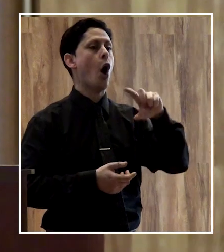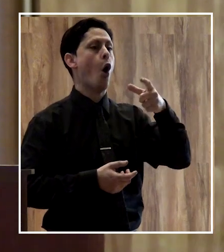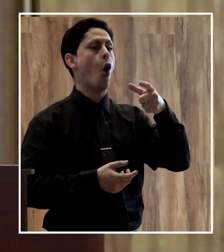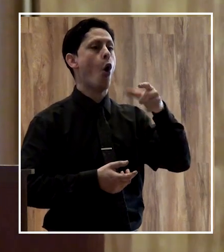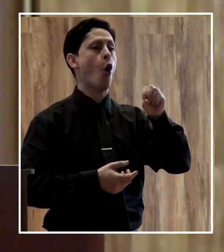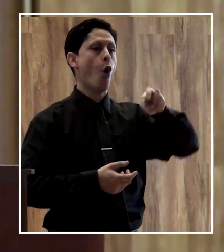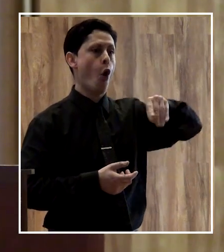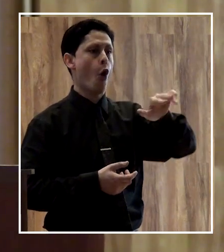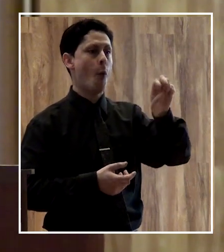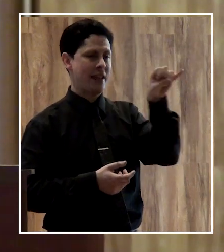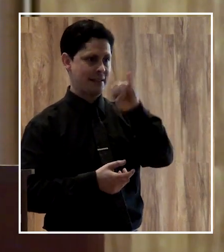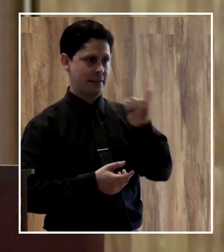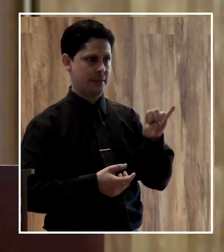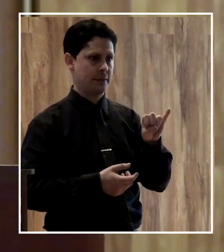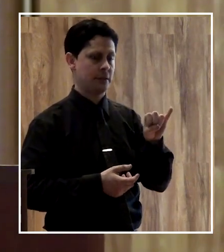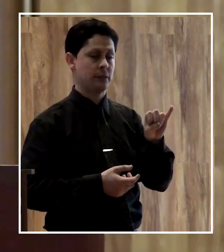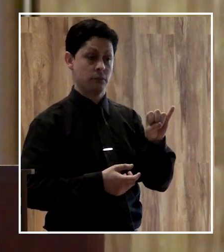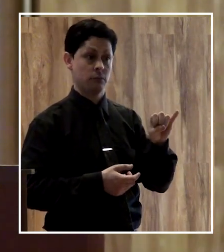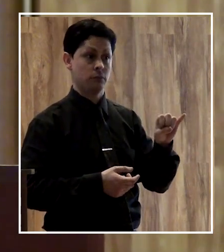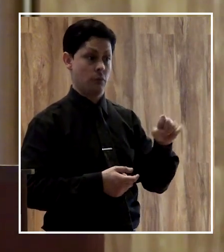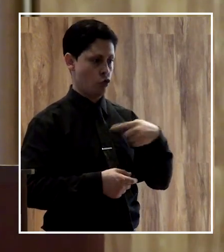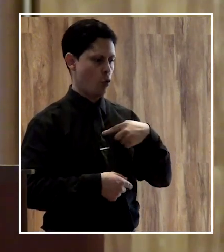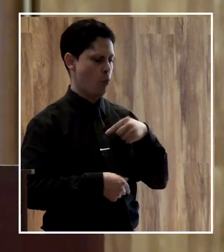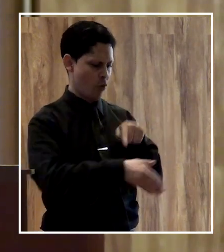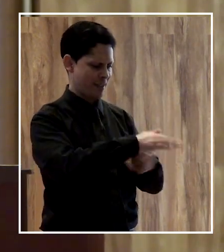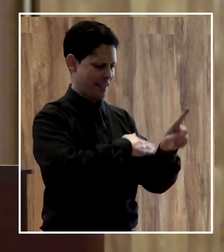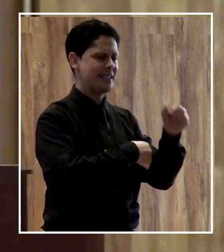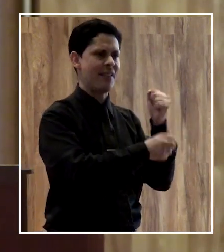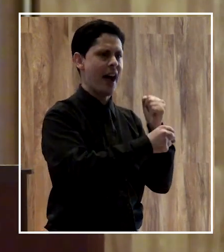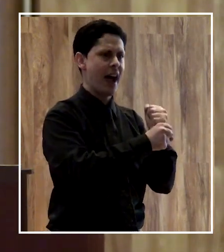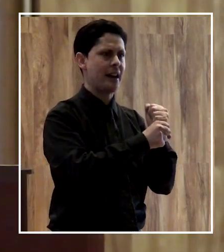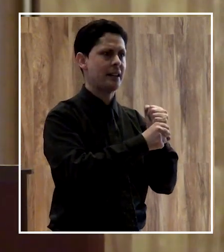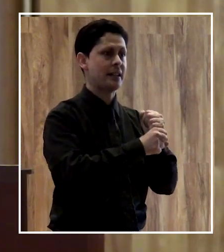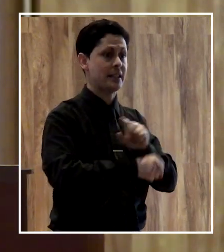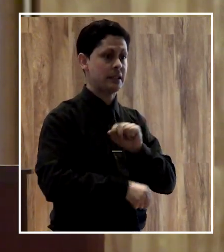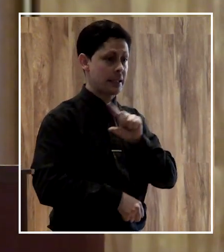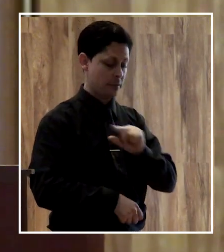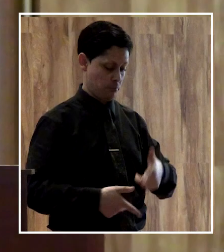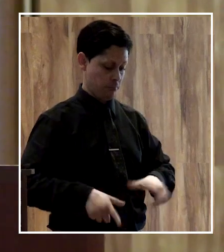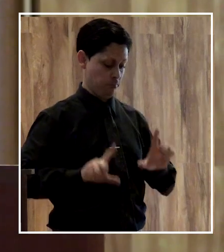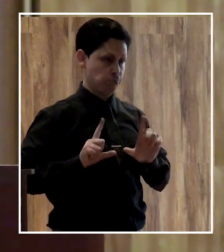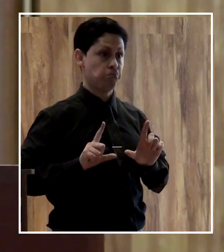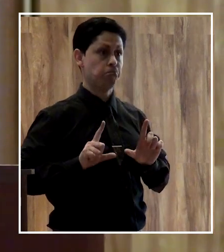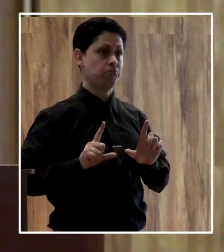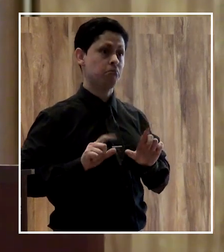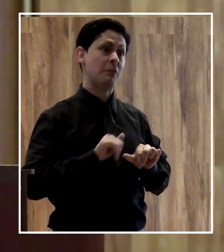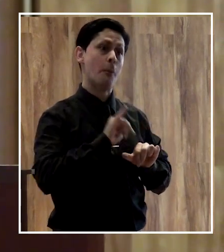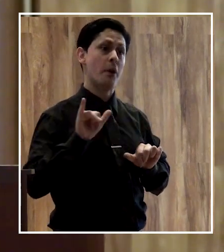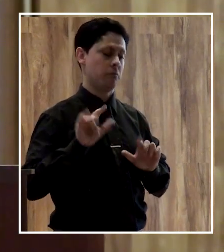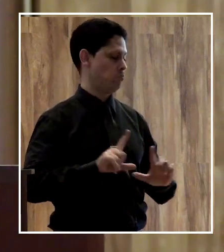Gómez Millas, justamente como ministro de Educación. Pude trabajar ahí, recién egresado,